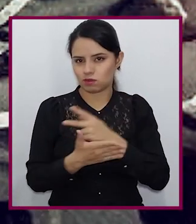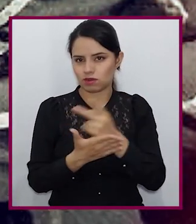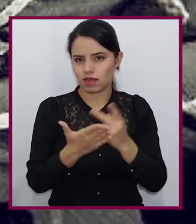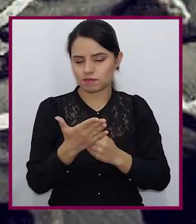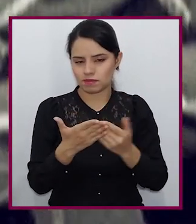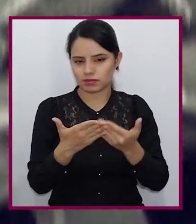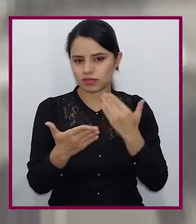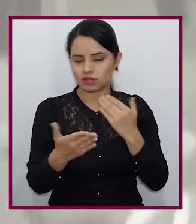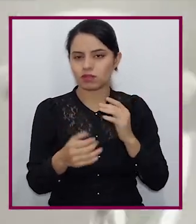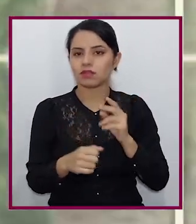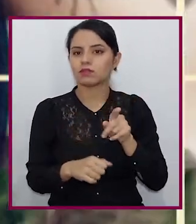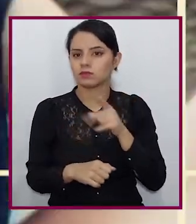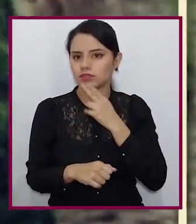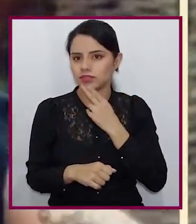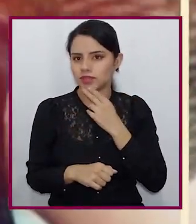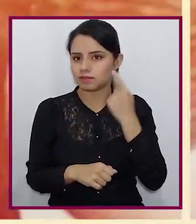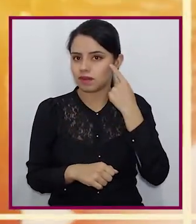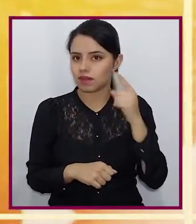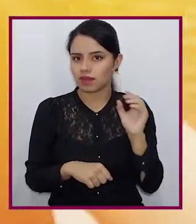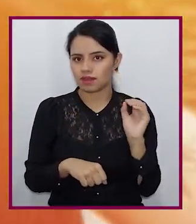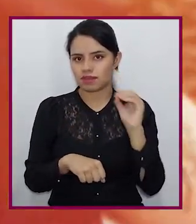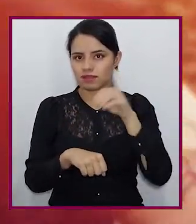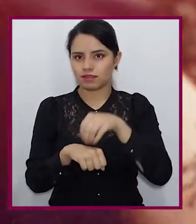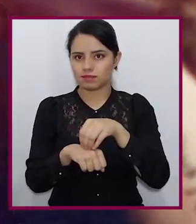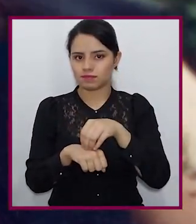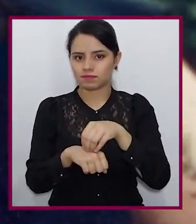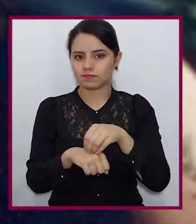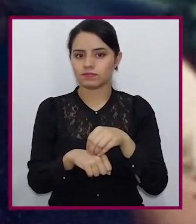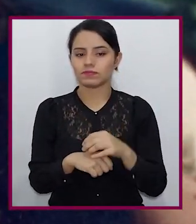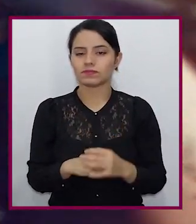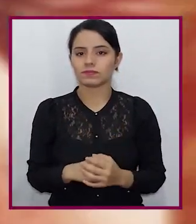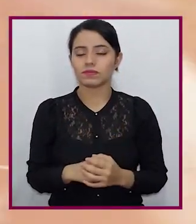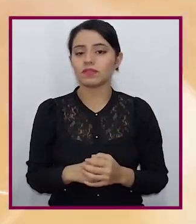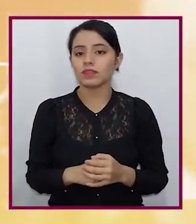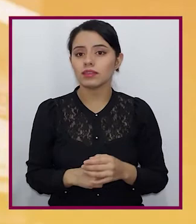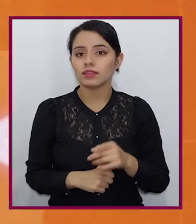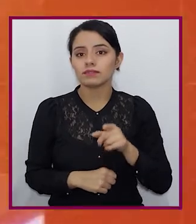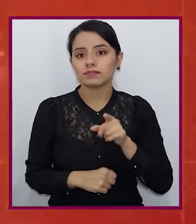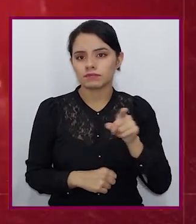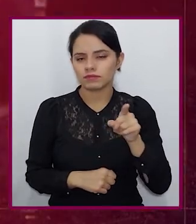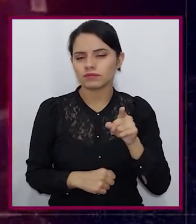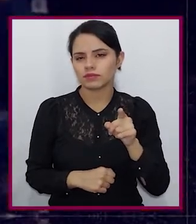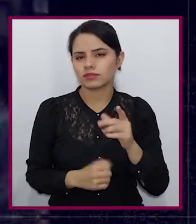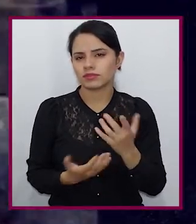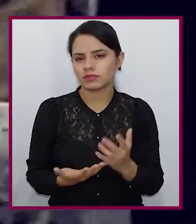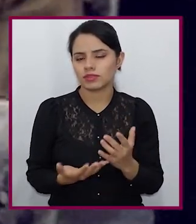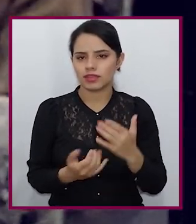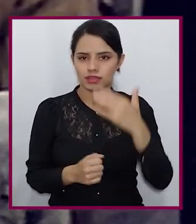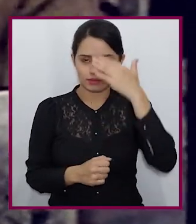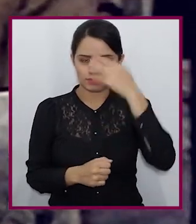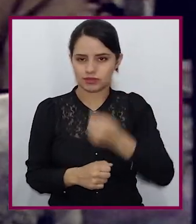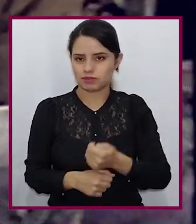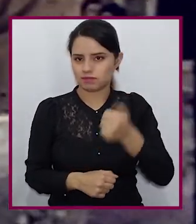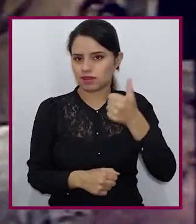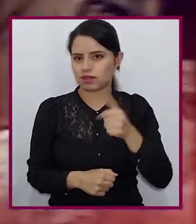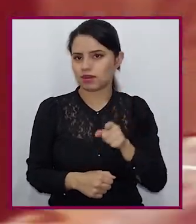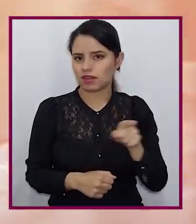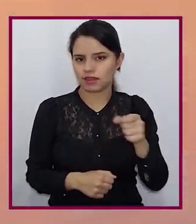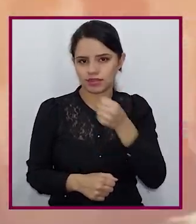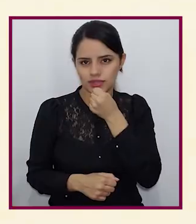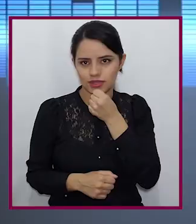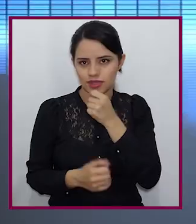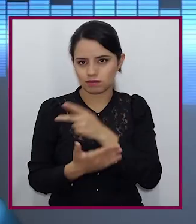para poder añadir archivos al mismo. Y aunque Curry es considerado el primer podcaster